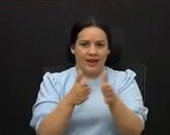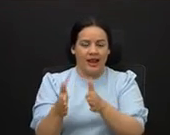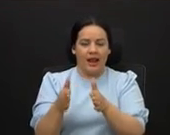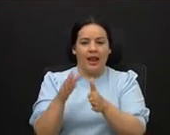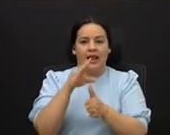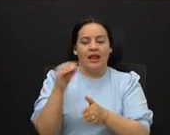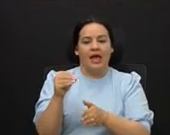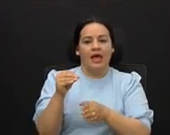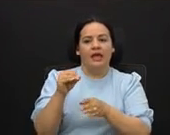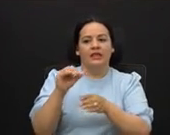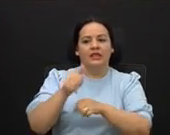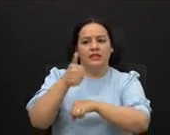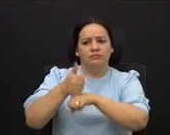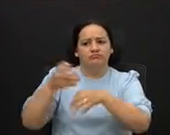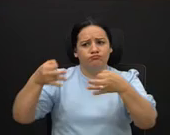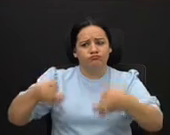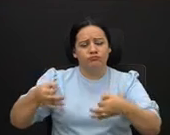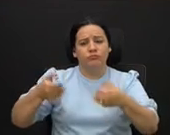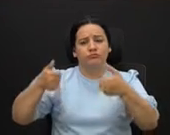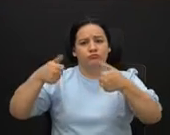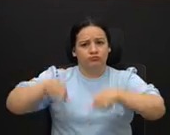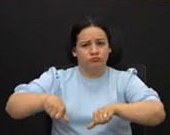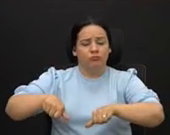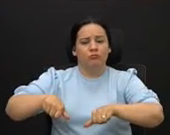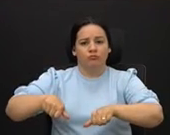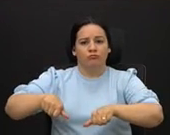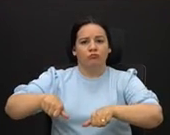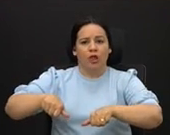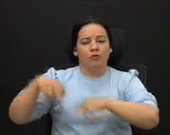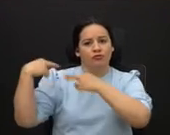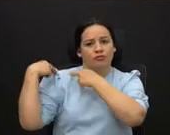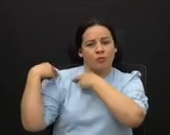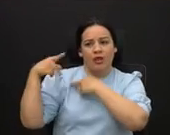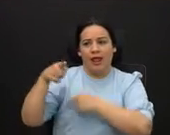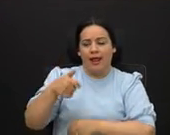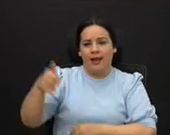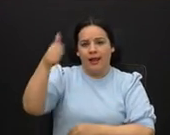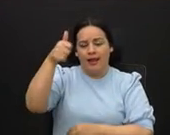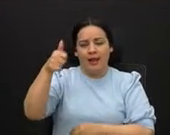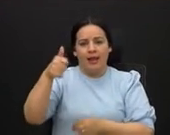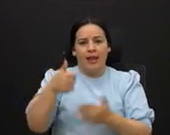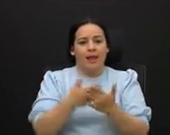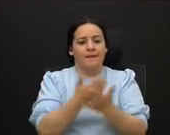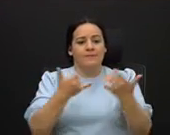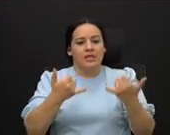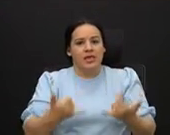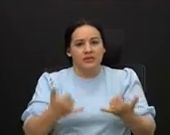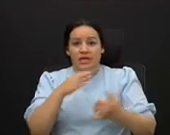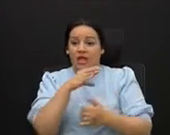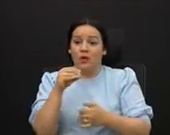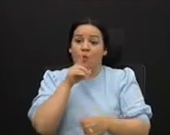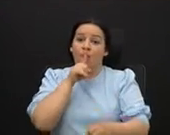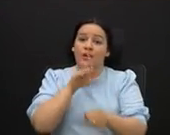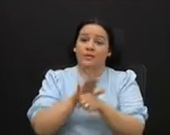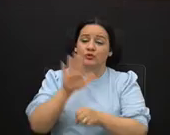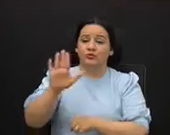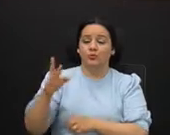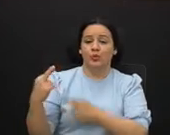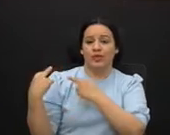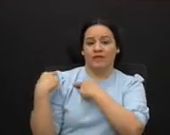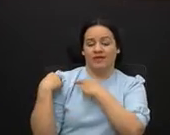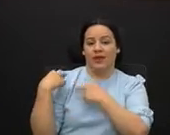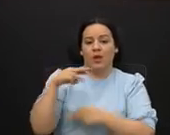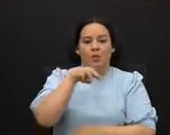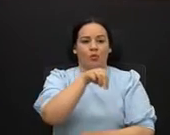conveniente, lo que es acorde a la responsabilidad del jerarca, en vigencia y cumplimiento de su deber. Me imagino que si doña Montserrat lo